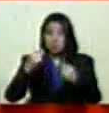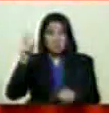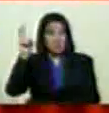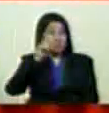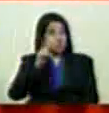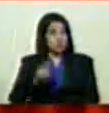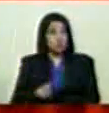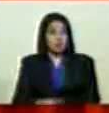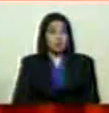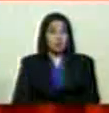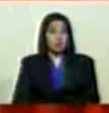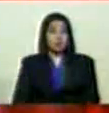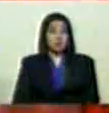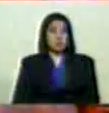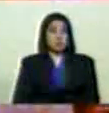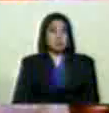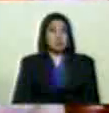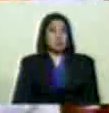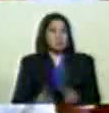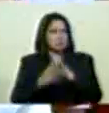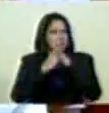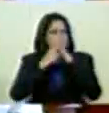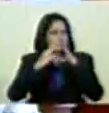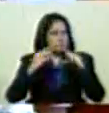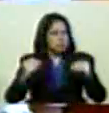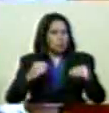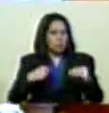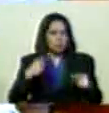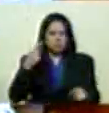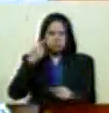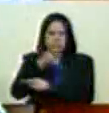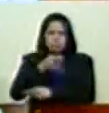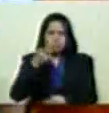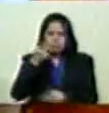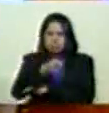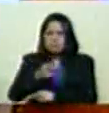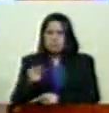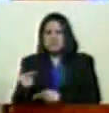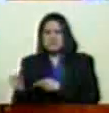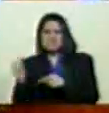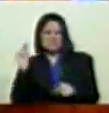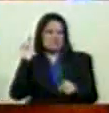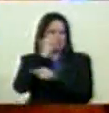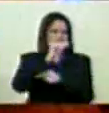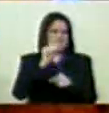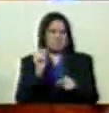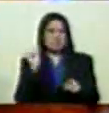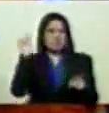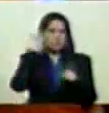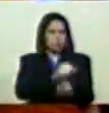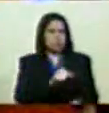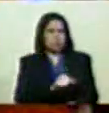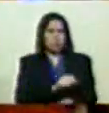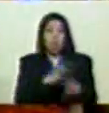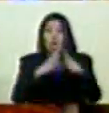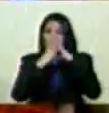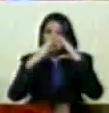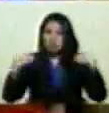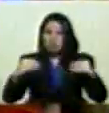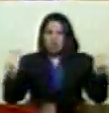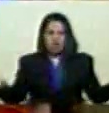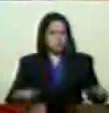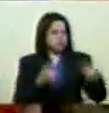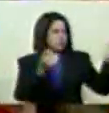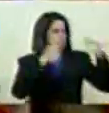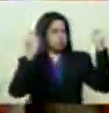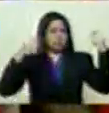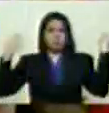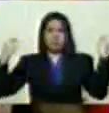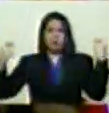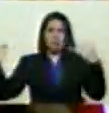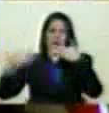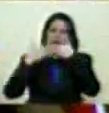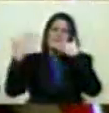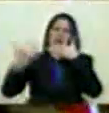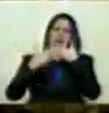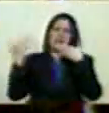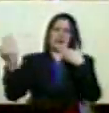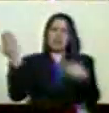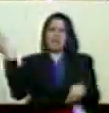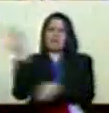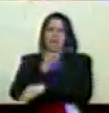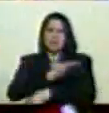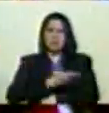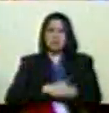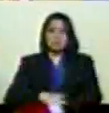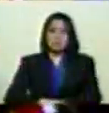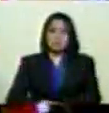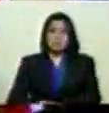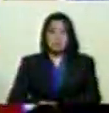más allá de nuestras posiciones, salir en rechazo absoluto a todos los que han promovido sanciones